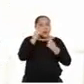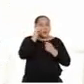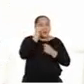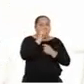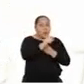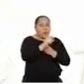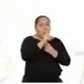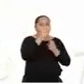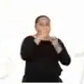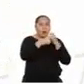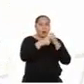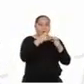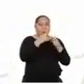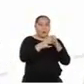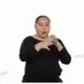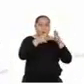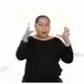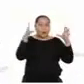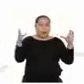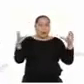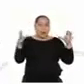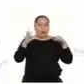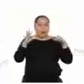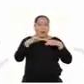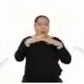más general y revisarlo.